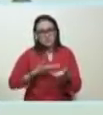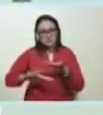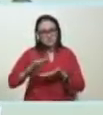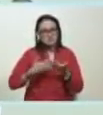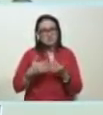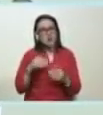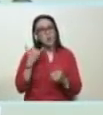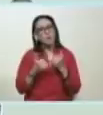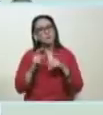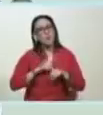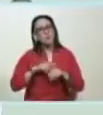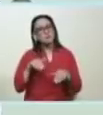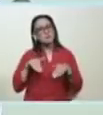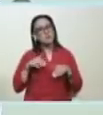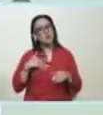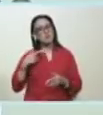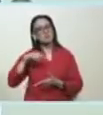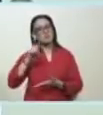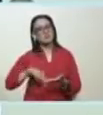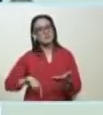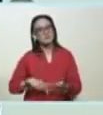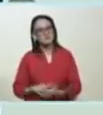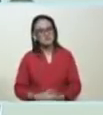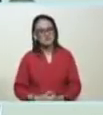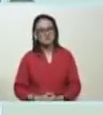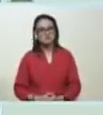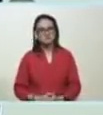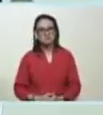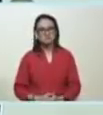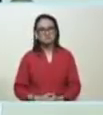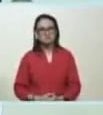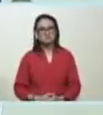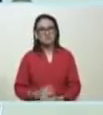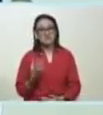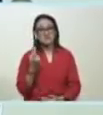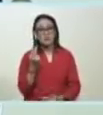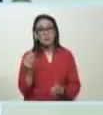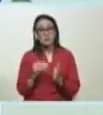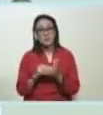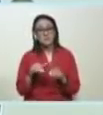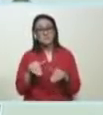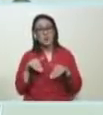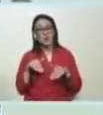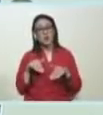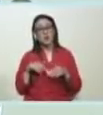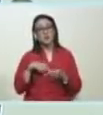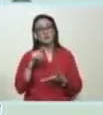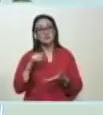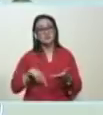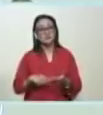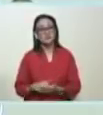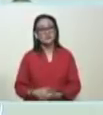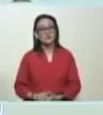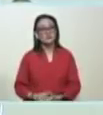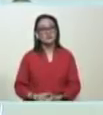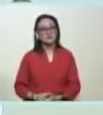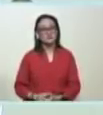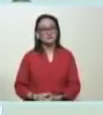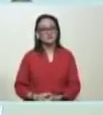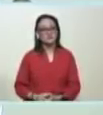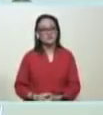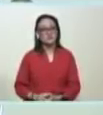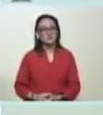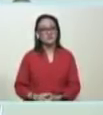negociación. Tomen nota, fue el segundo retiro que comenzó una